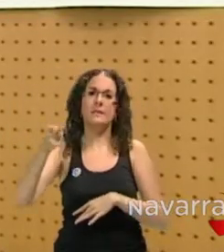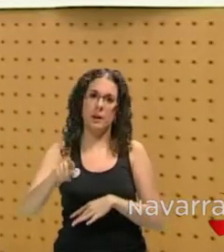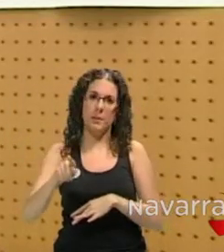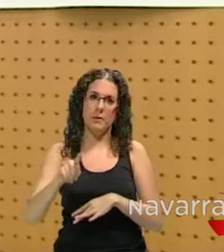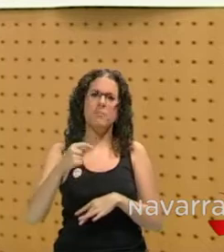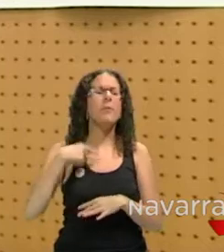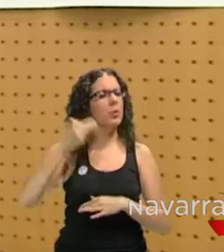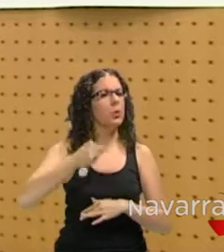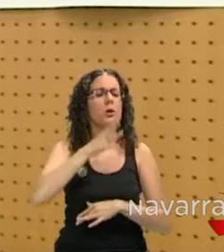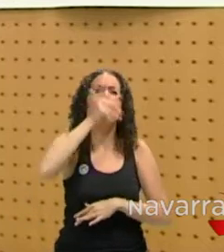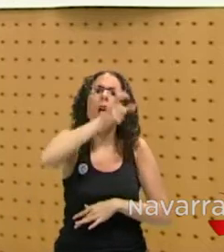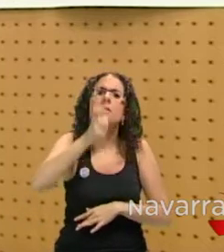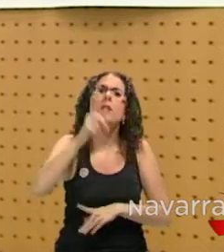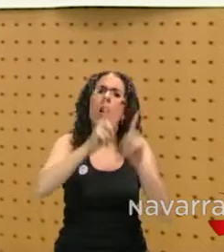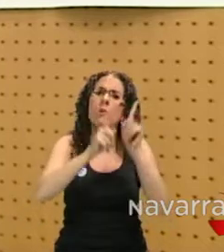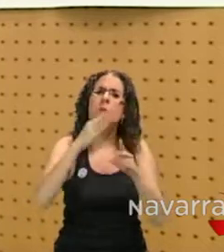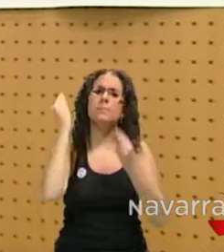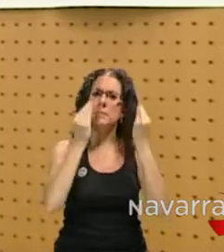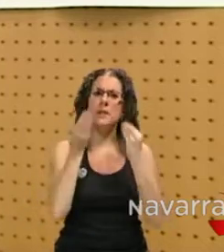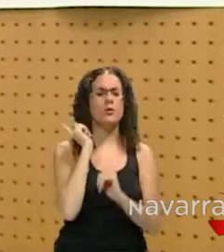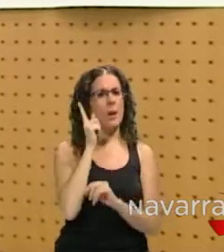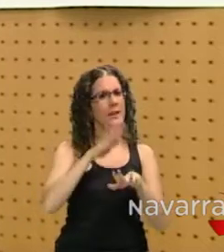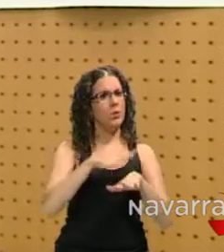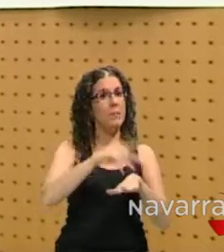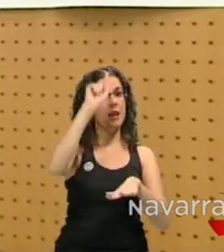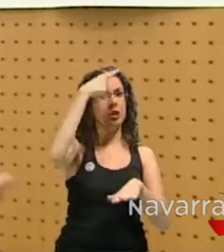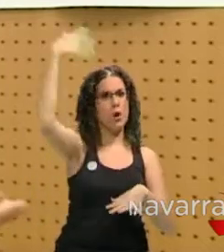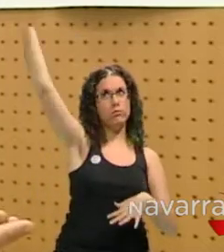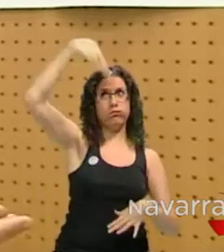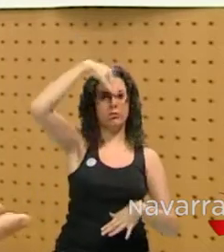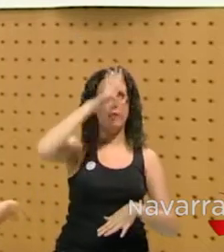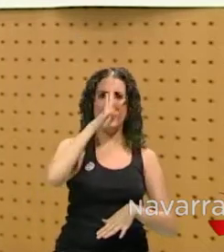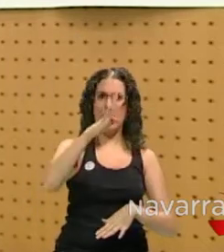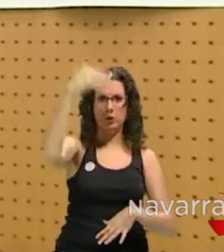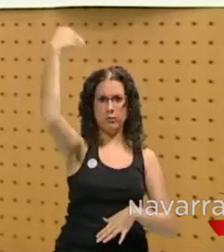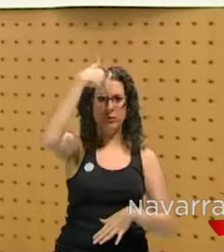solo al sol y no. Por ejemplo, cuando ha habido algún caso de algún niño muerto años